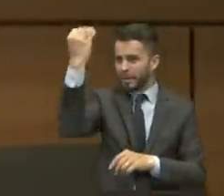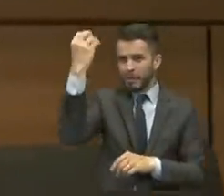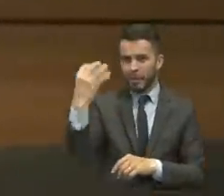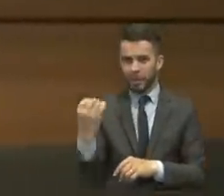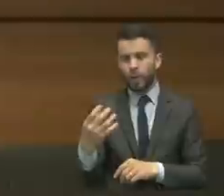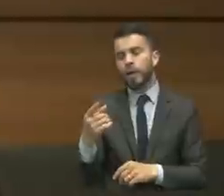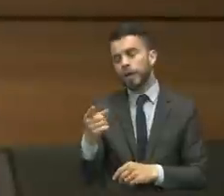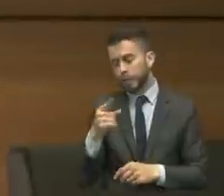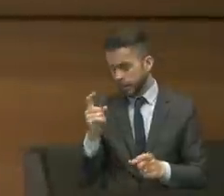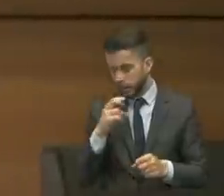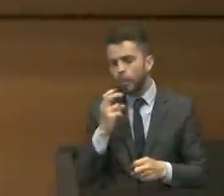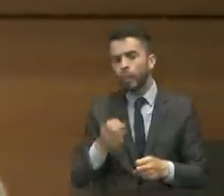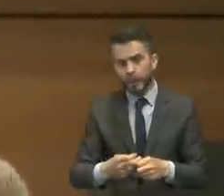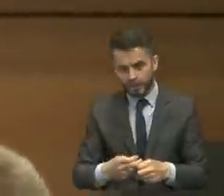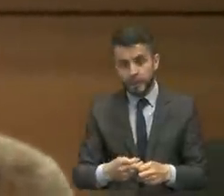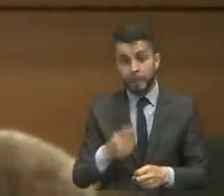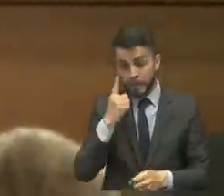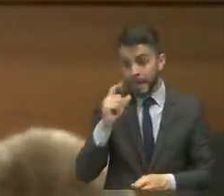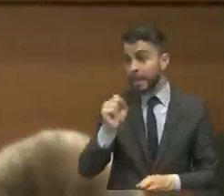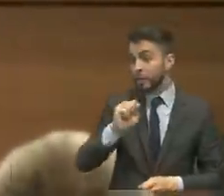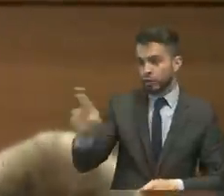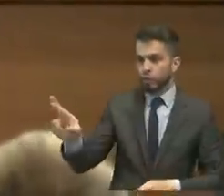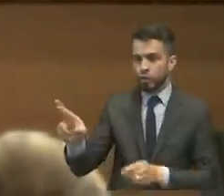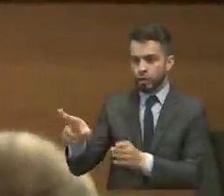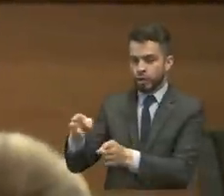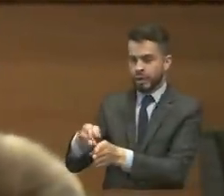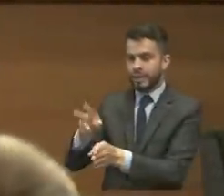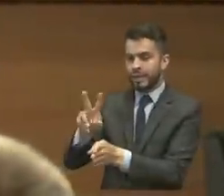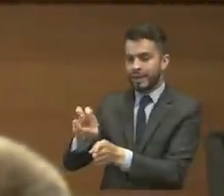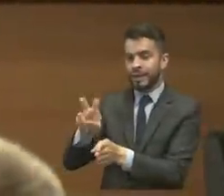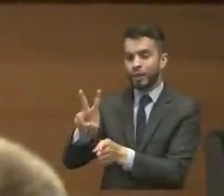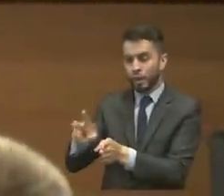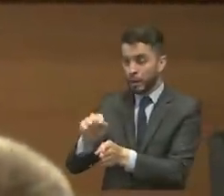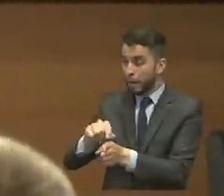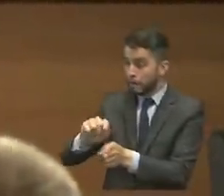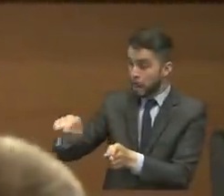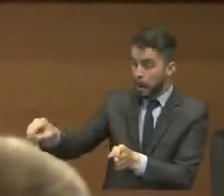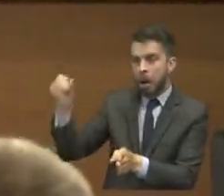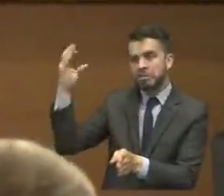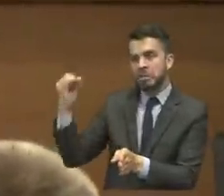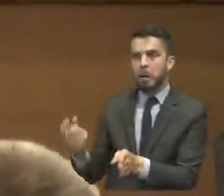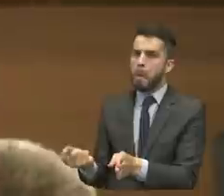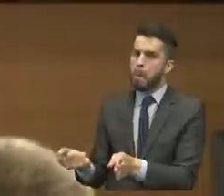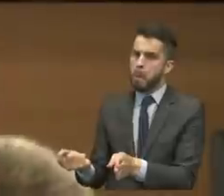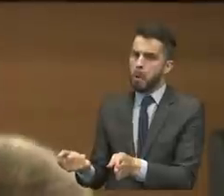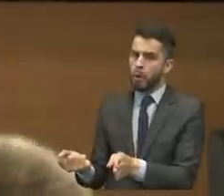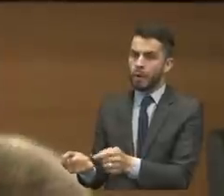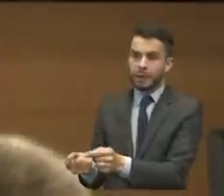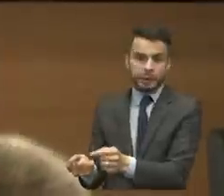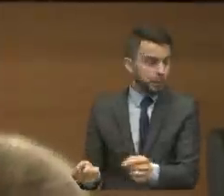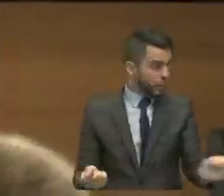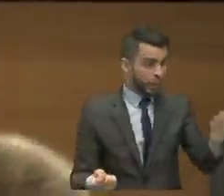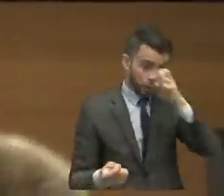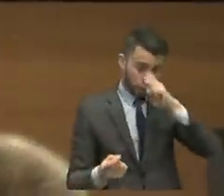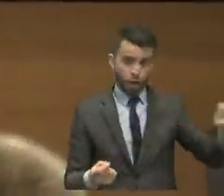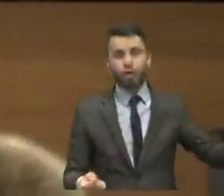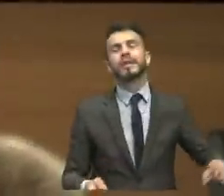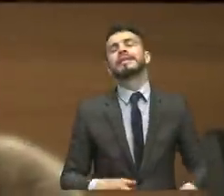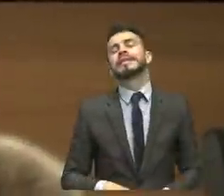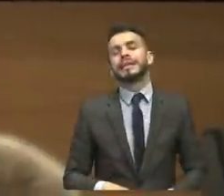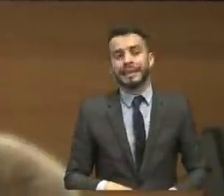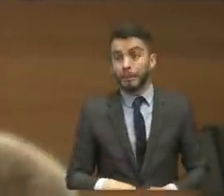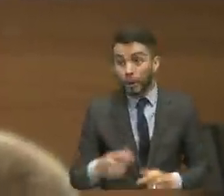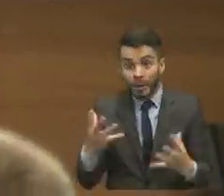hacia el sur del corredor, o sea, de la 72 en adelante el tema de semáforos es un poco menor. Sin embargo, todos vamos a tratar de